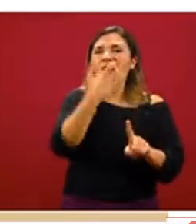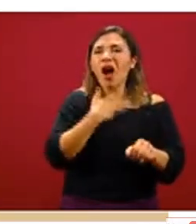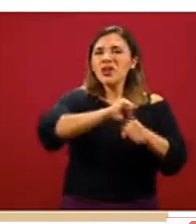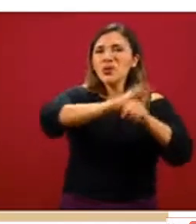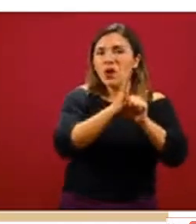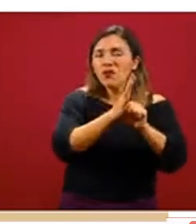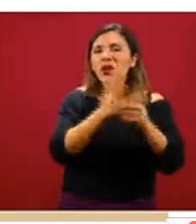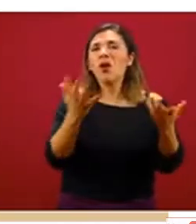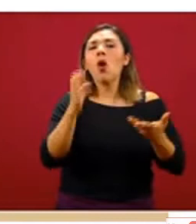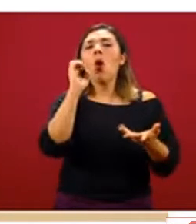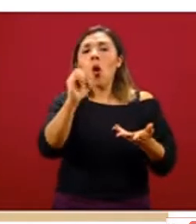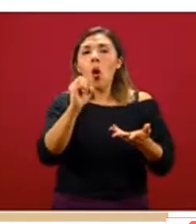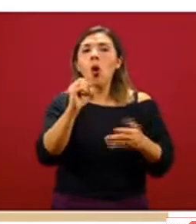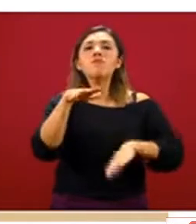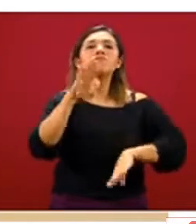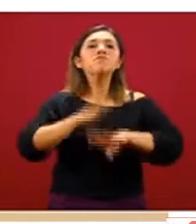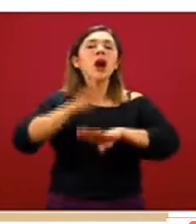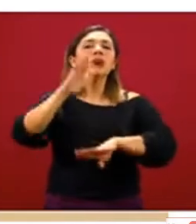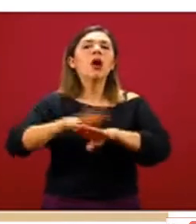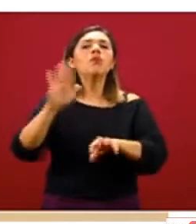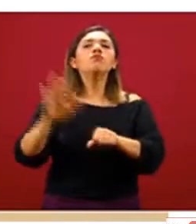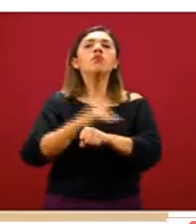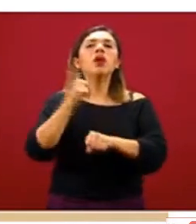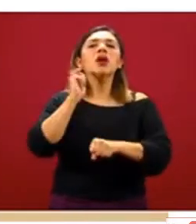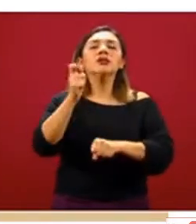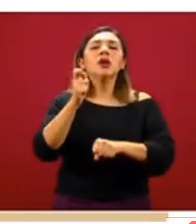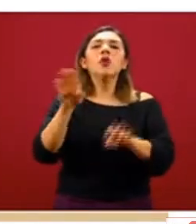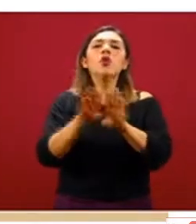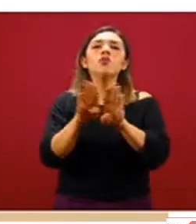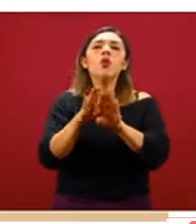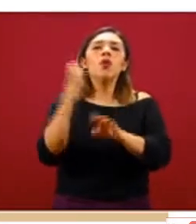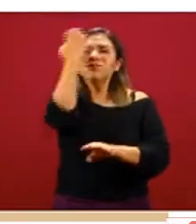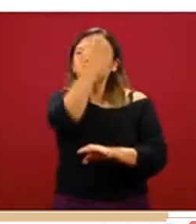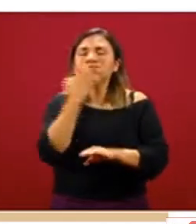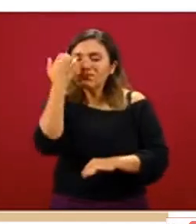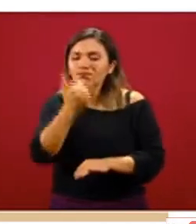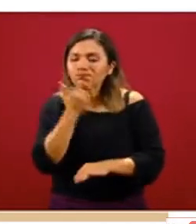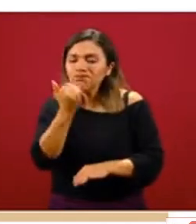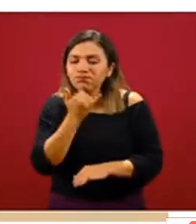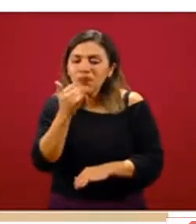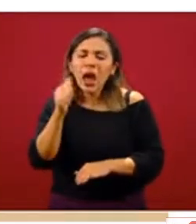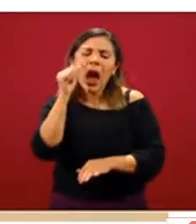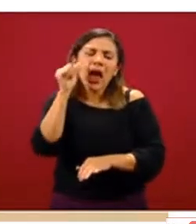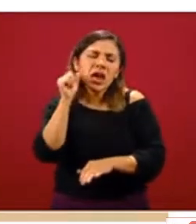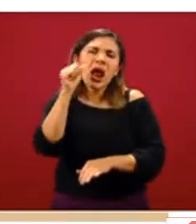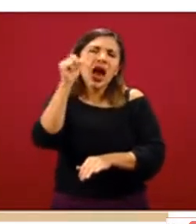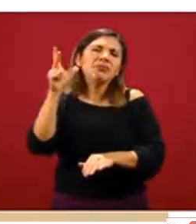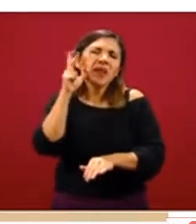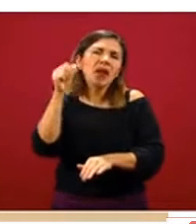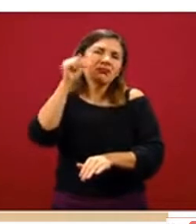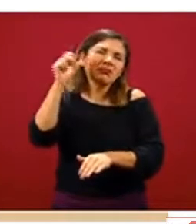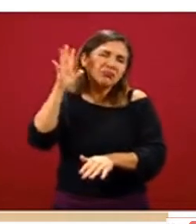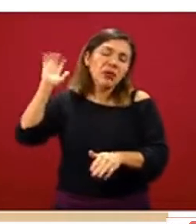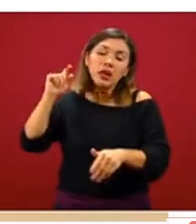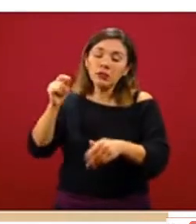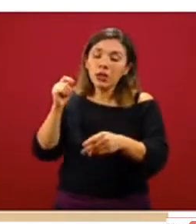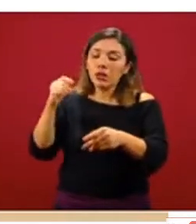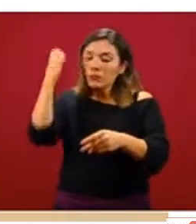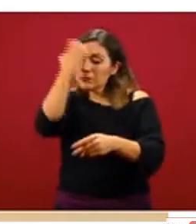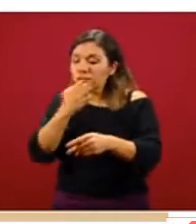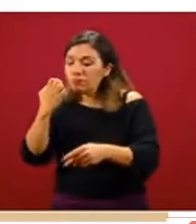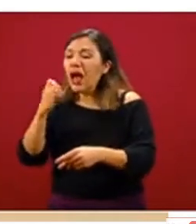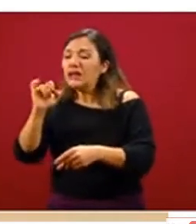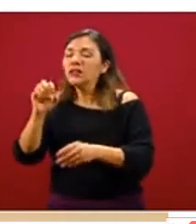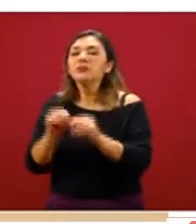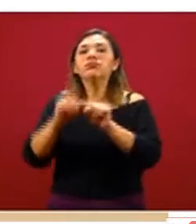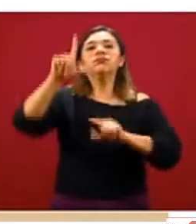positiva, o se incrementan porque se suman los casos sospechosos que demandaron atención médica en las últimas 24 horas. Esto